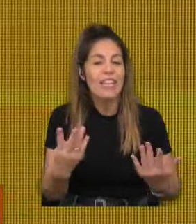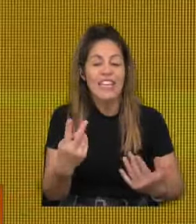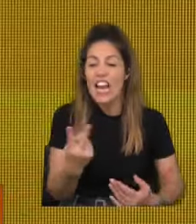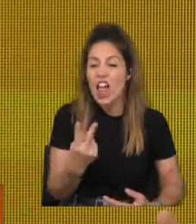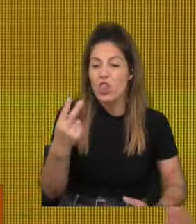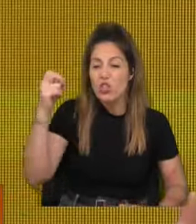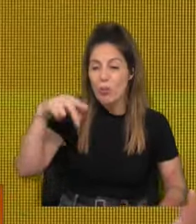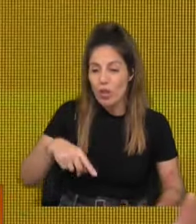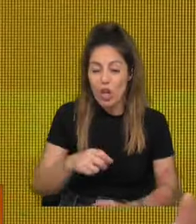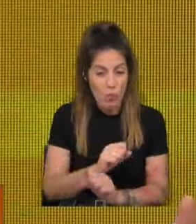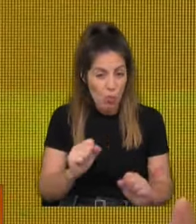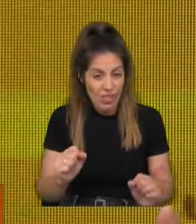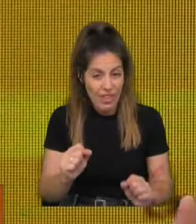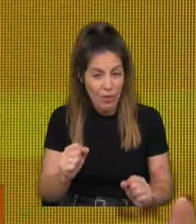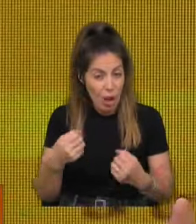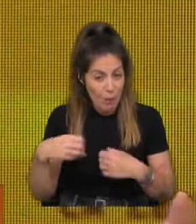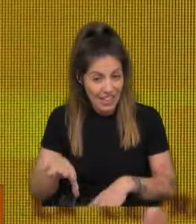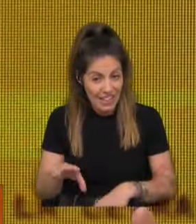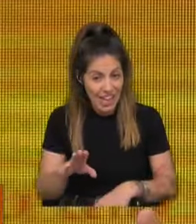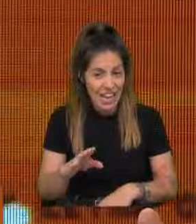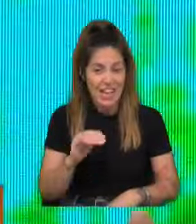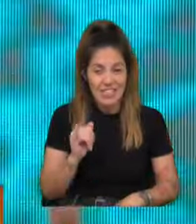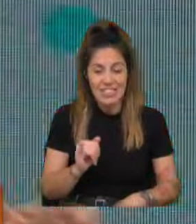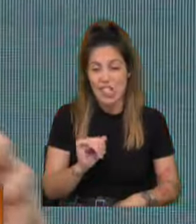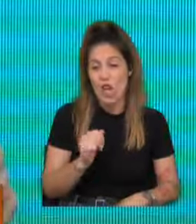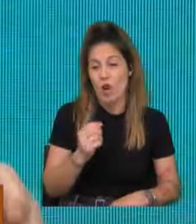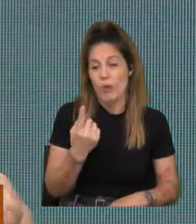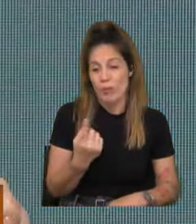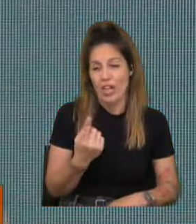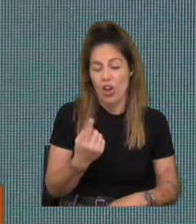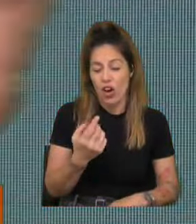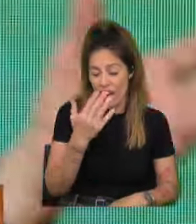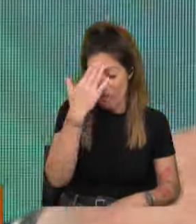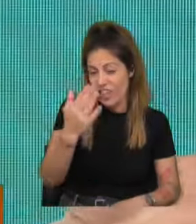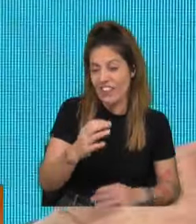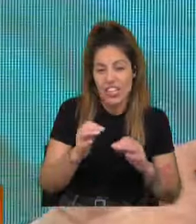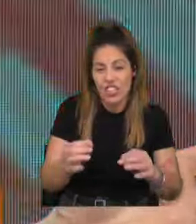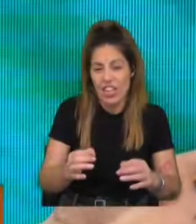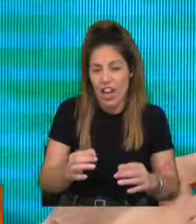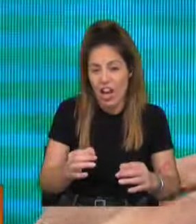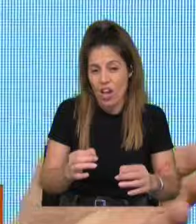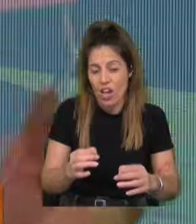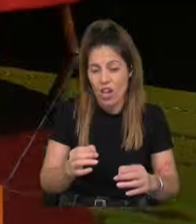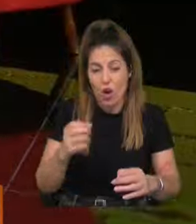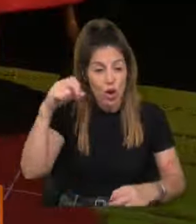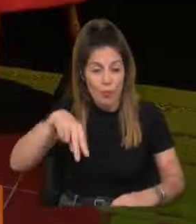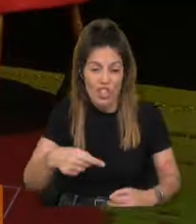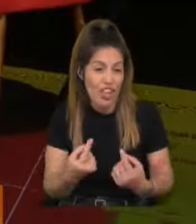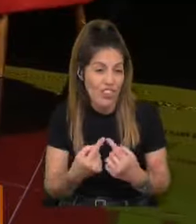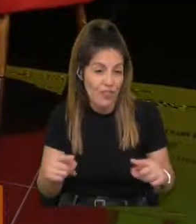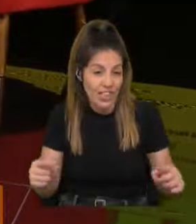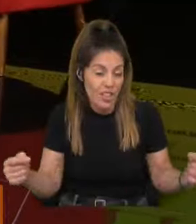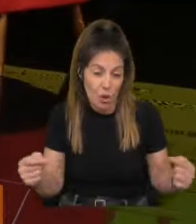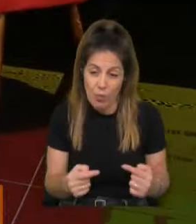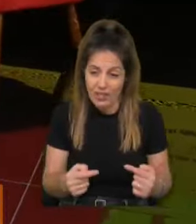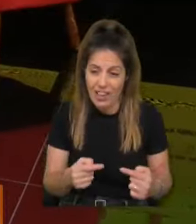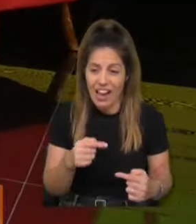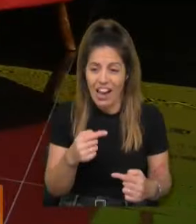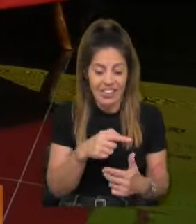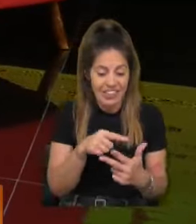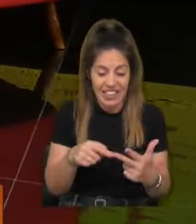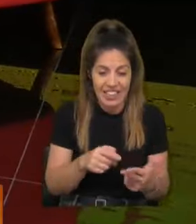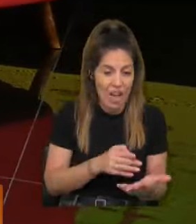el el primer costo que tiene es que el frente amplio llega a esta instancia con posturas opuestas y ahí tiene tres caminos no